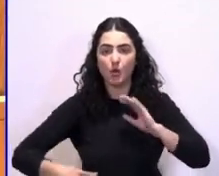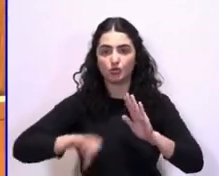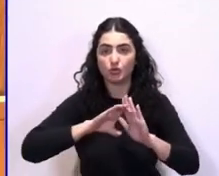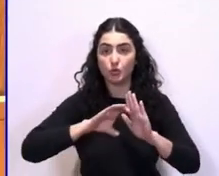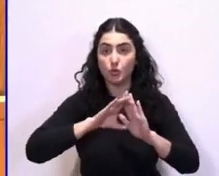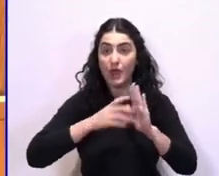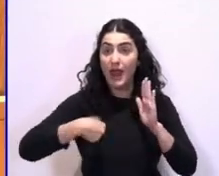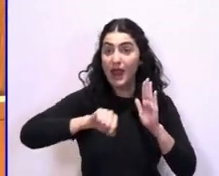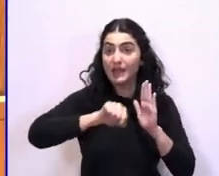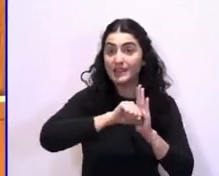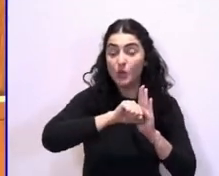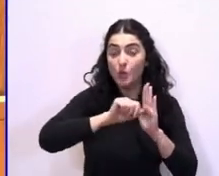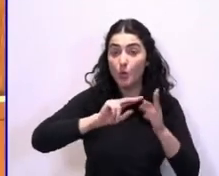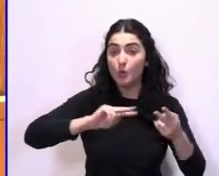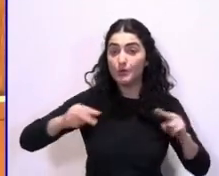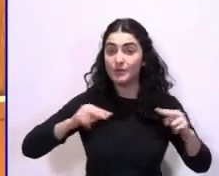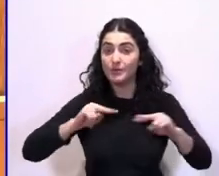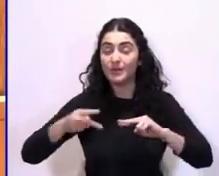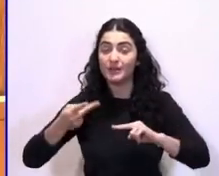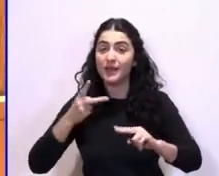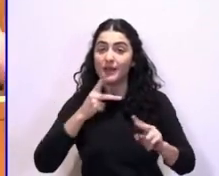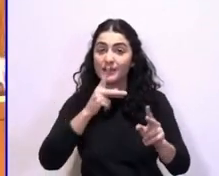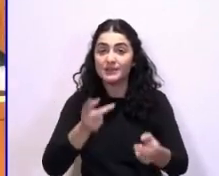artículo en la sentencia